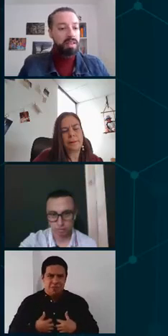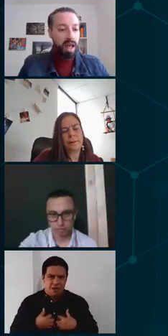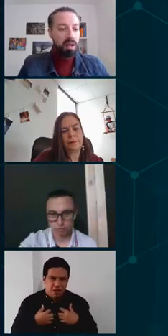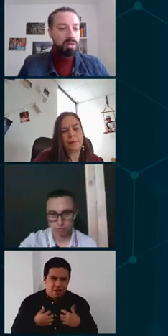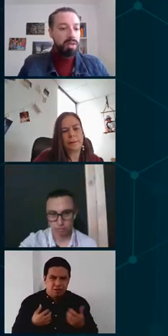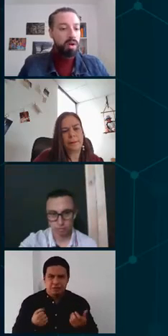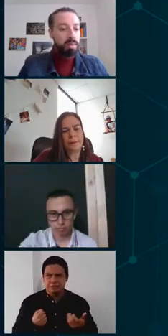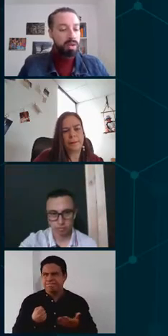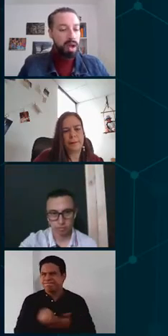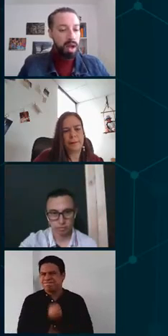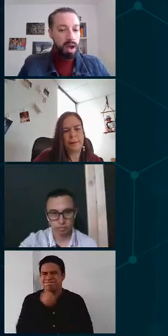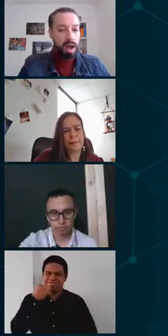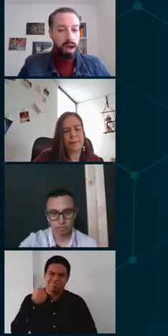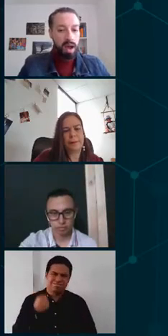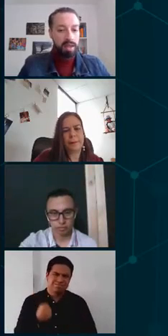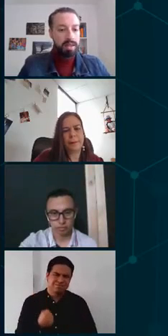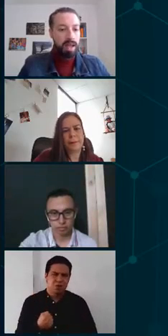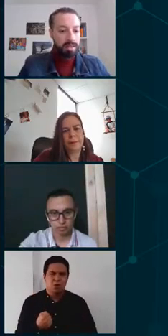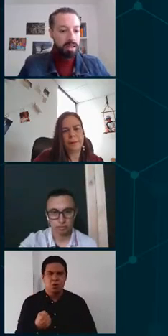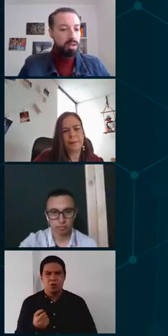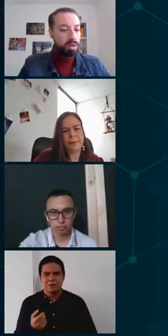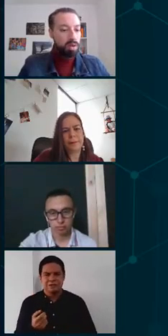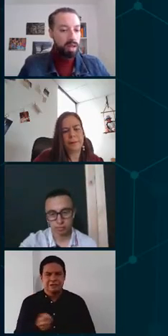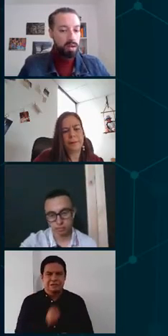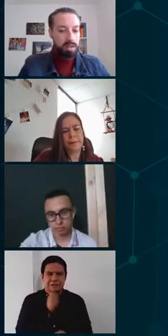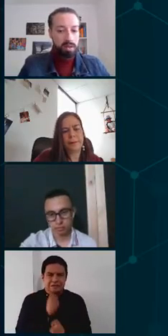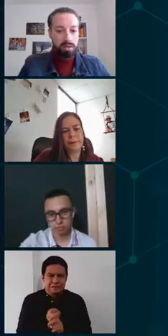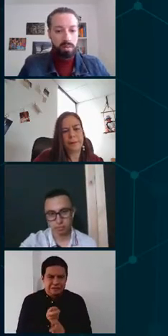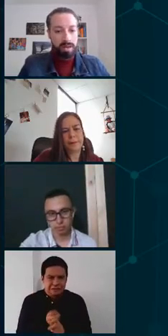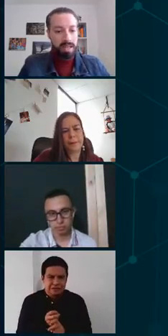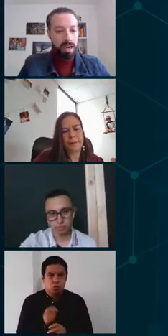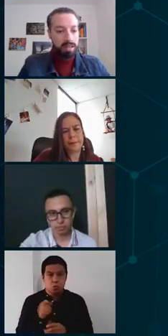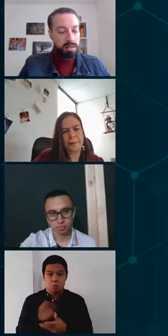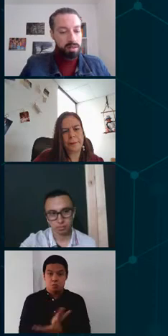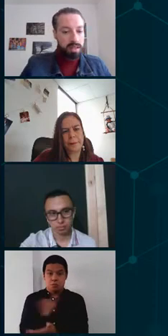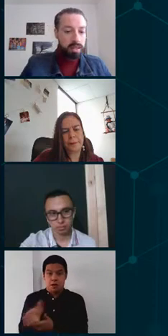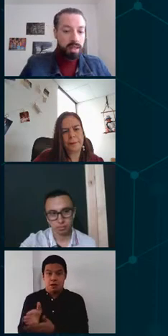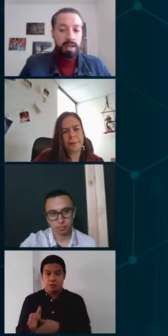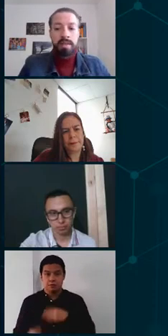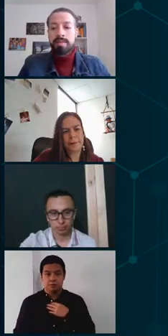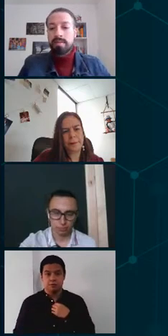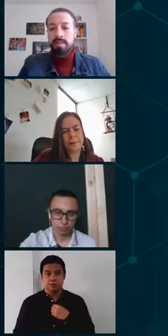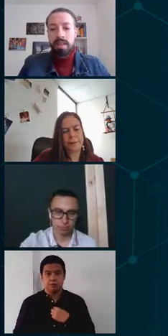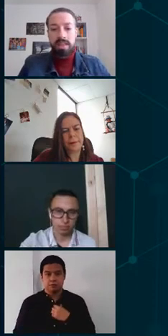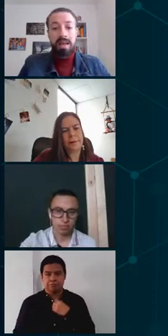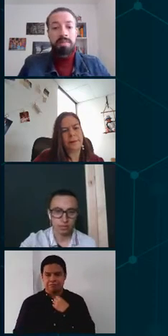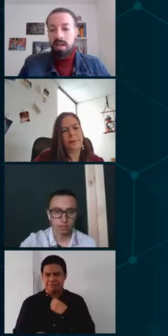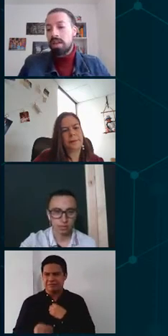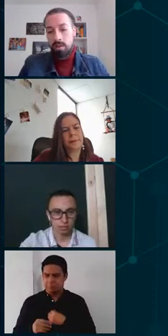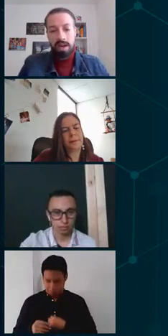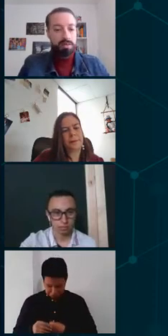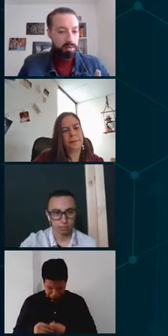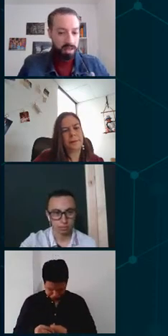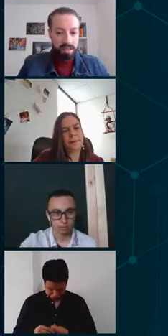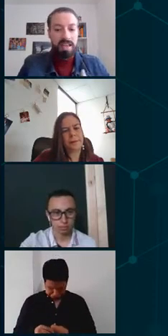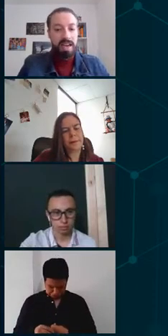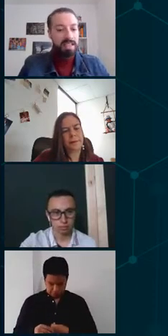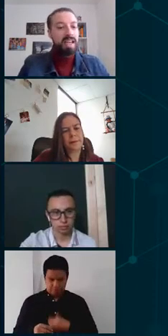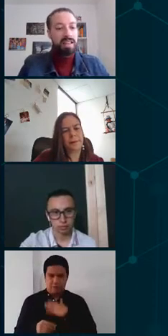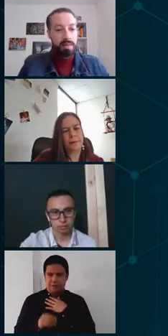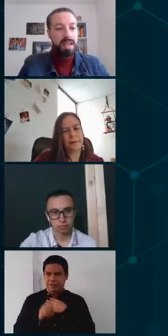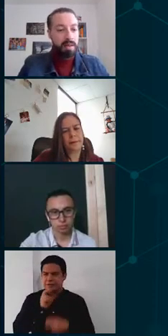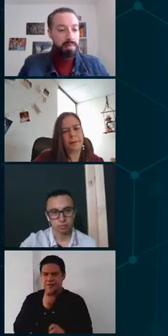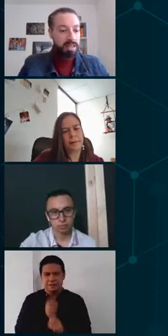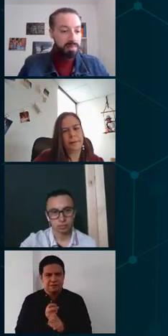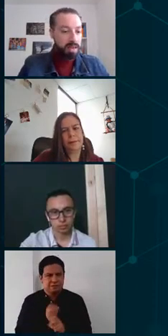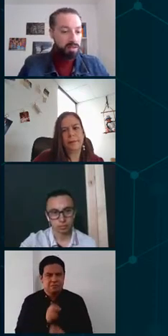vemos enfrentados cuando vamos a este entorno de los centros comerciales. Entonces, también, y bueno, y si